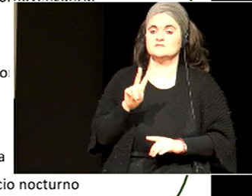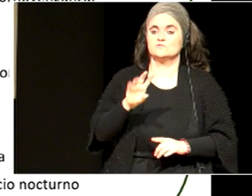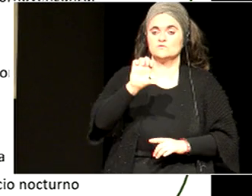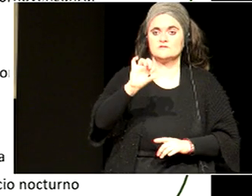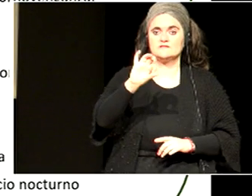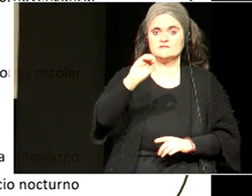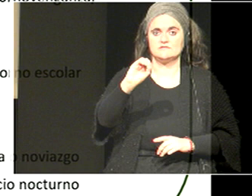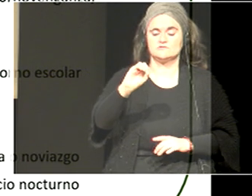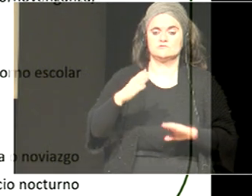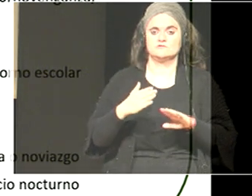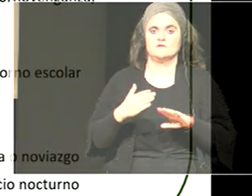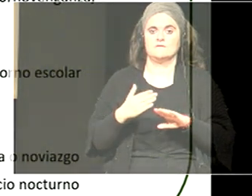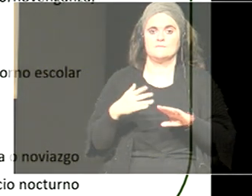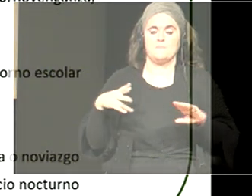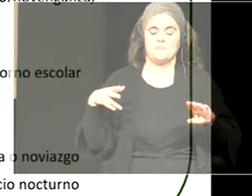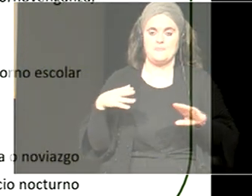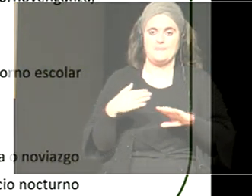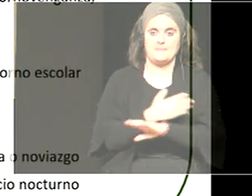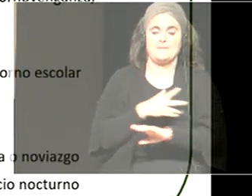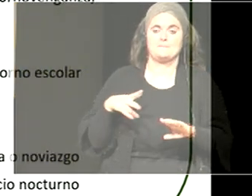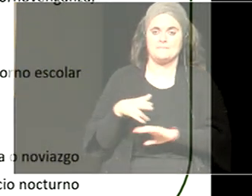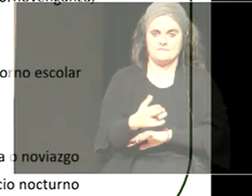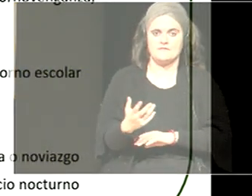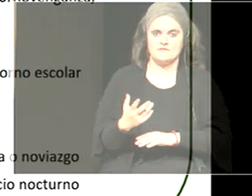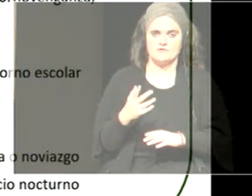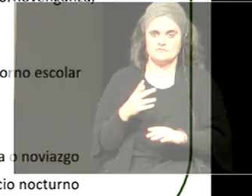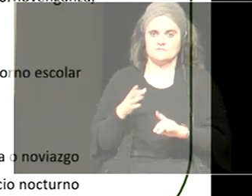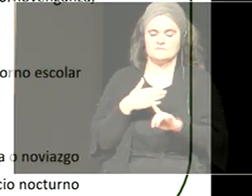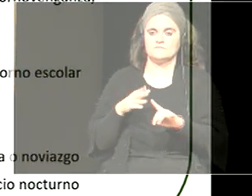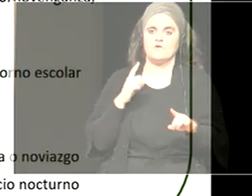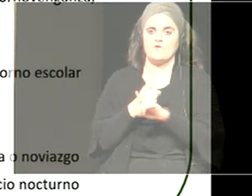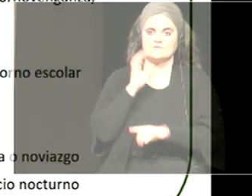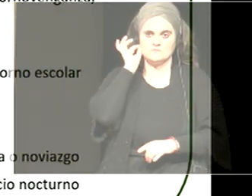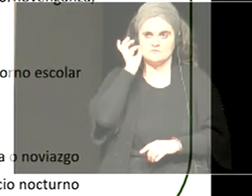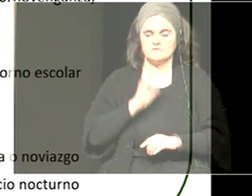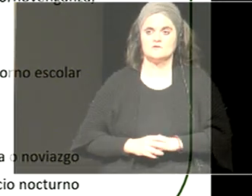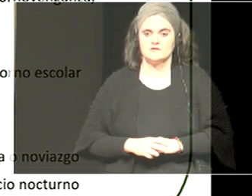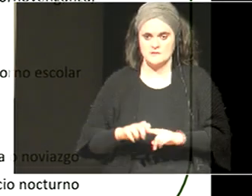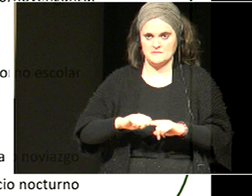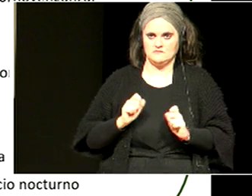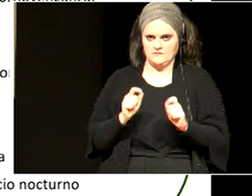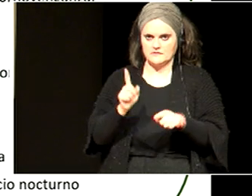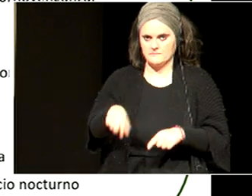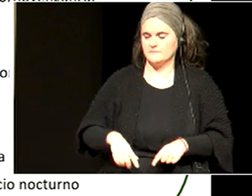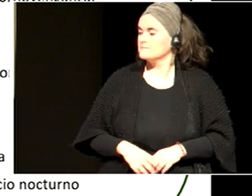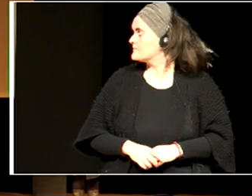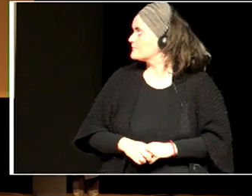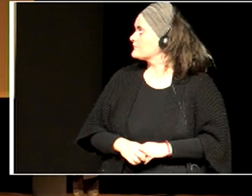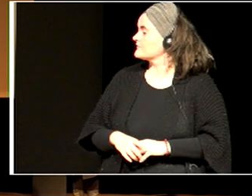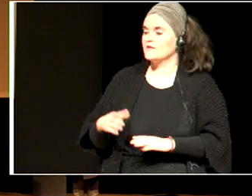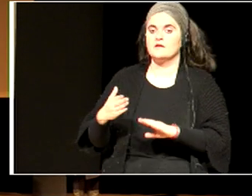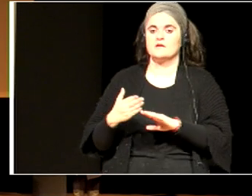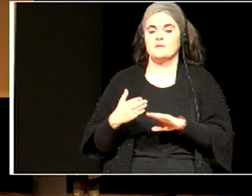en este caso el ejemplo que se os facilitará es del segundo de la eso en este caso de la prevención de la violencia